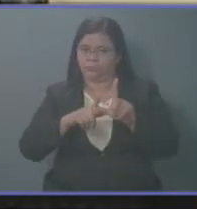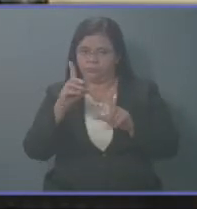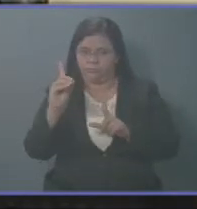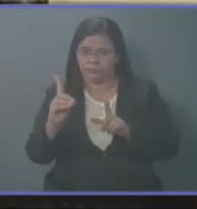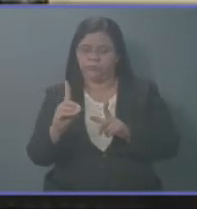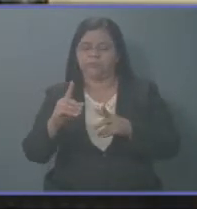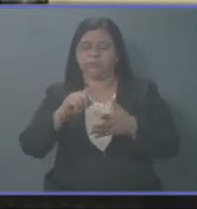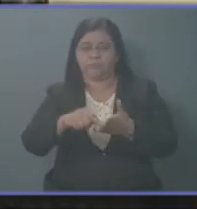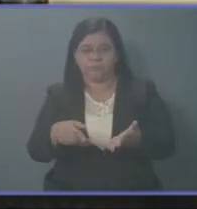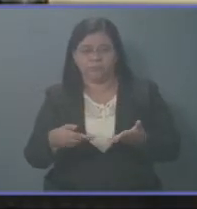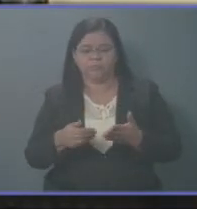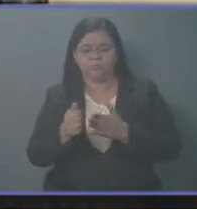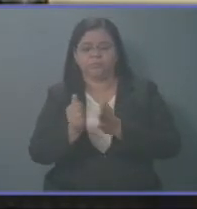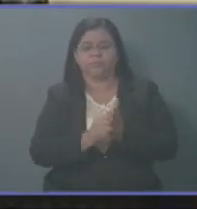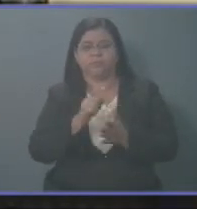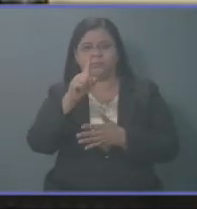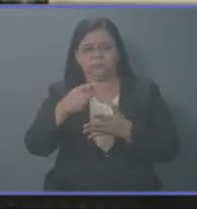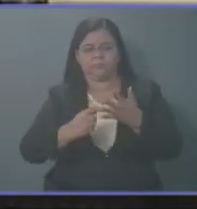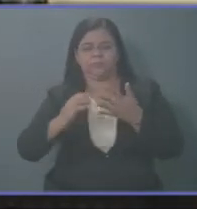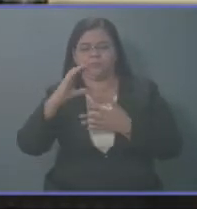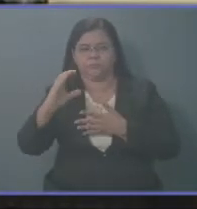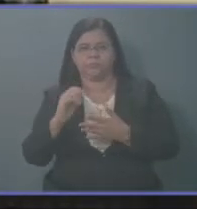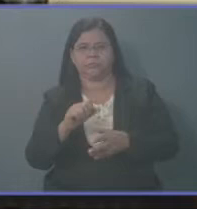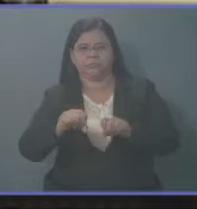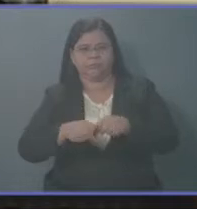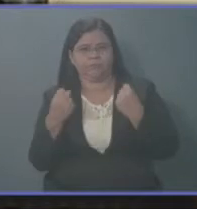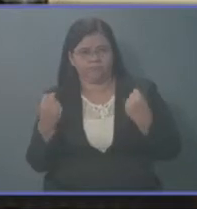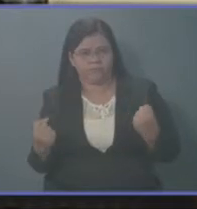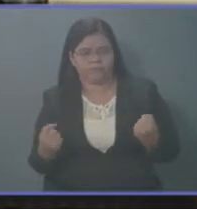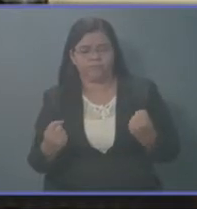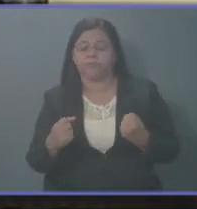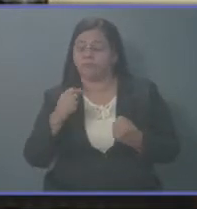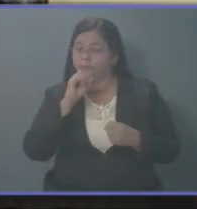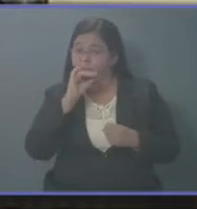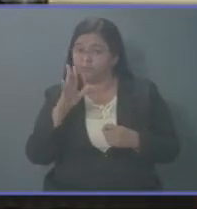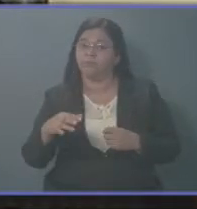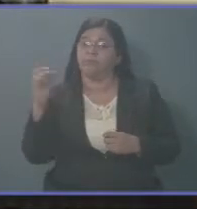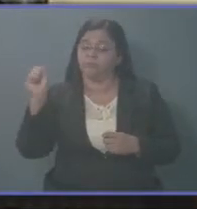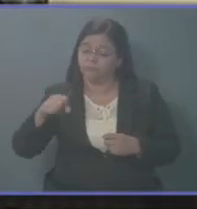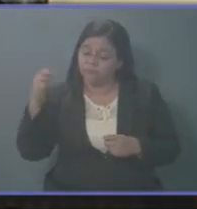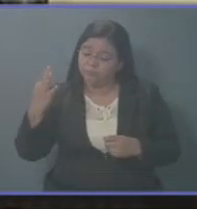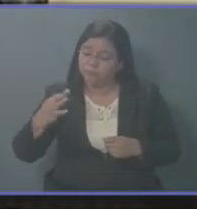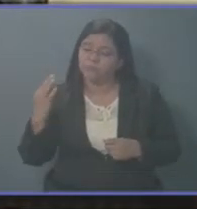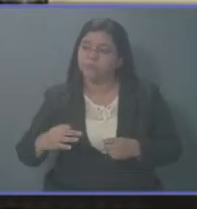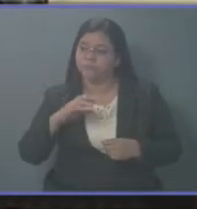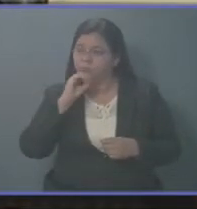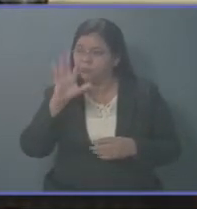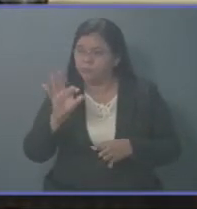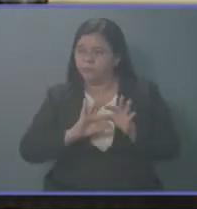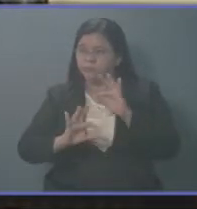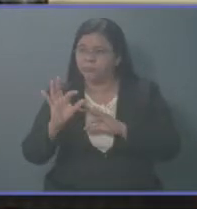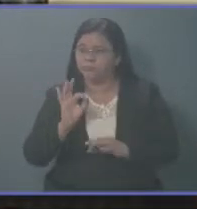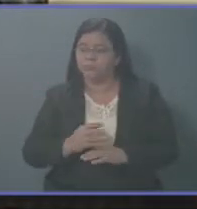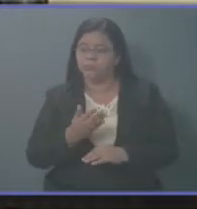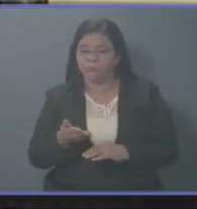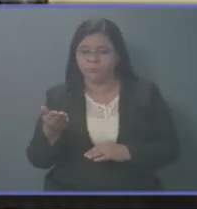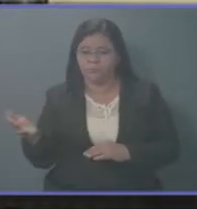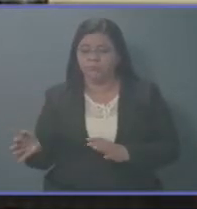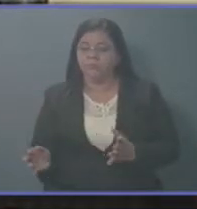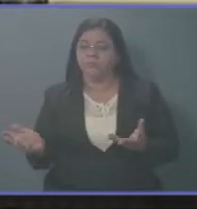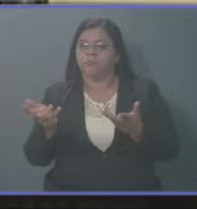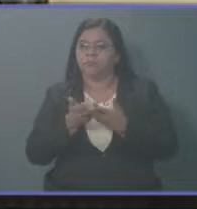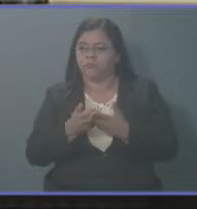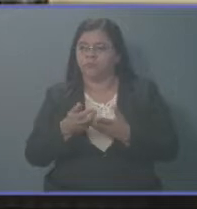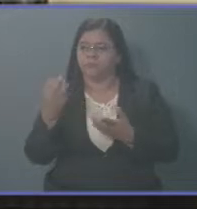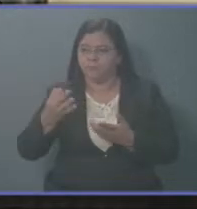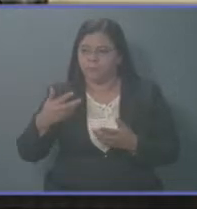jurídica contenido en el artículo 1 de la Constitución de la República. Preliminarmente es necesario señalar algunas consideraciones previas sobre este apartado. En este sentido debe